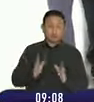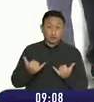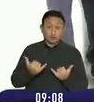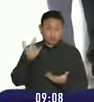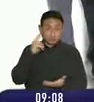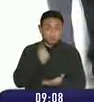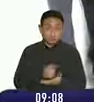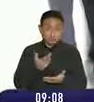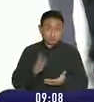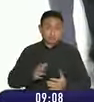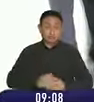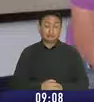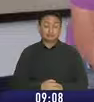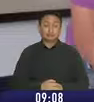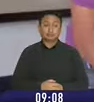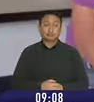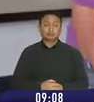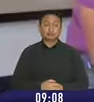hecho informó Héctor Romero